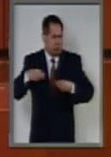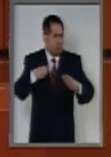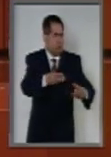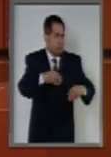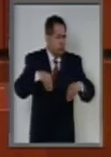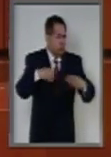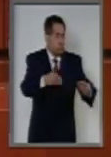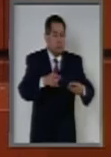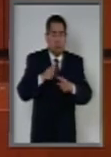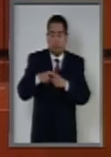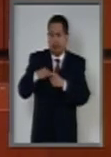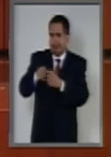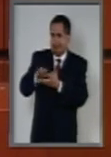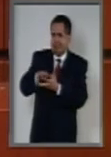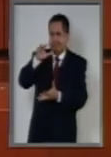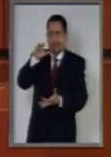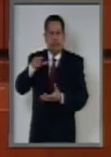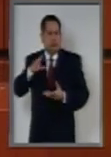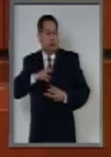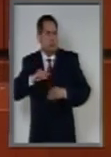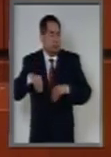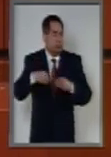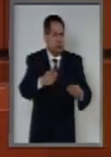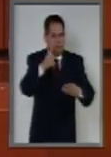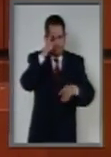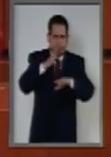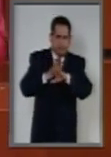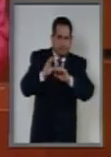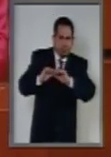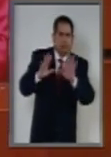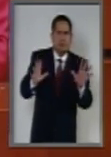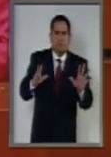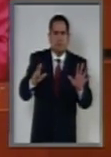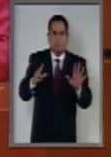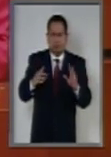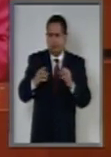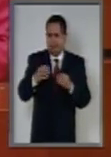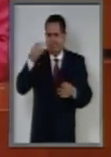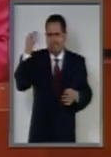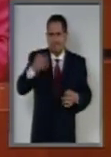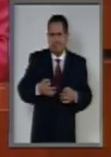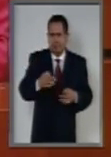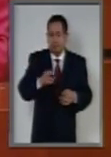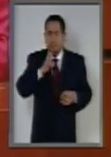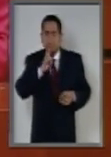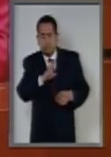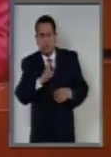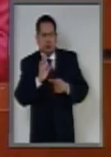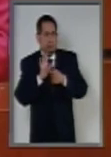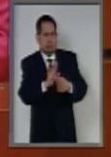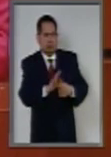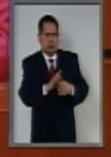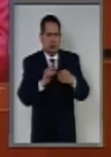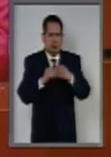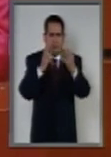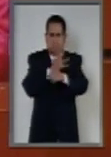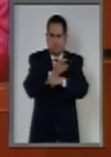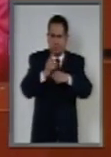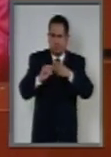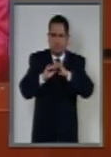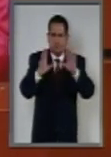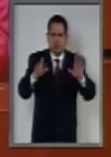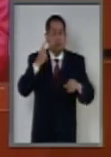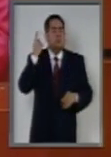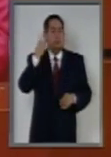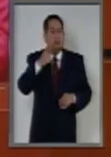el ejercicio mismo tenga, claridad, cuentas claras, rendición de cuentas, transparencia, para